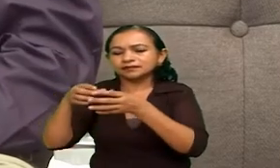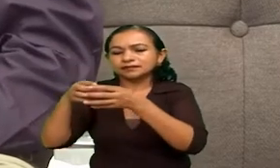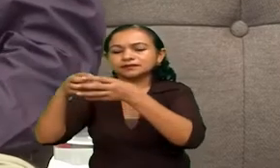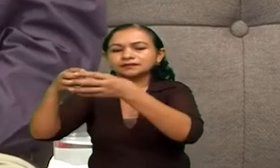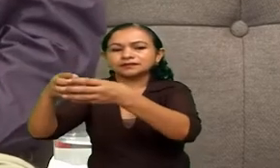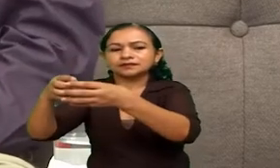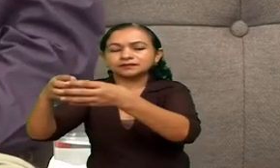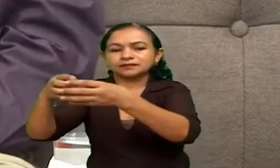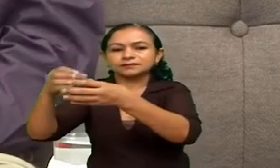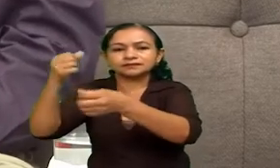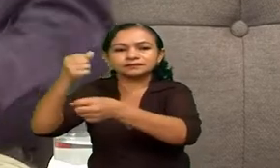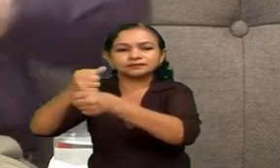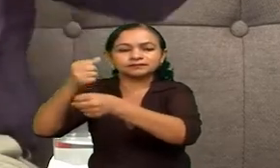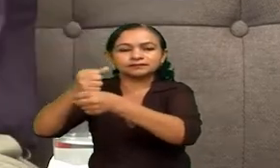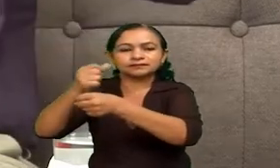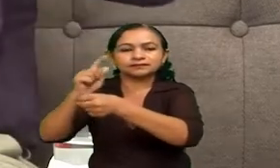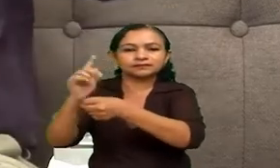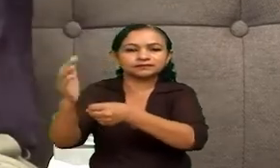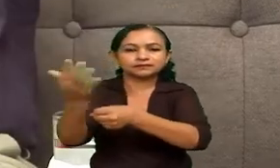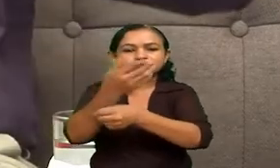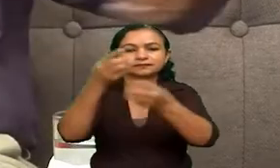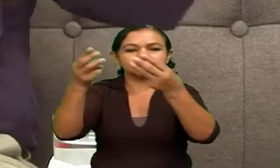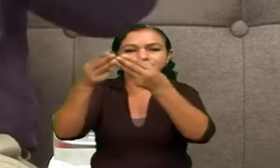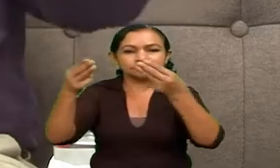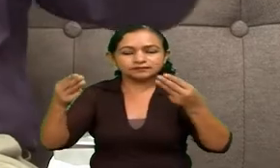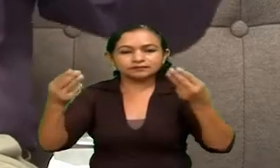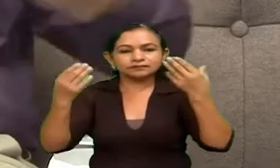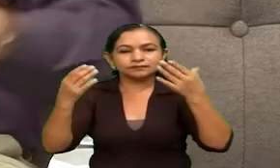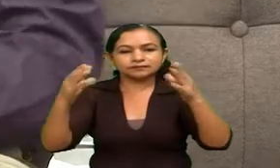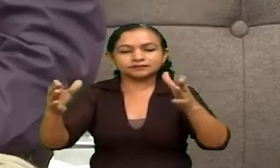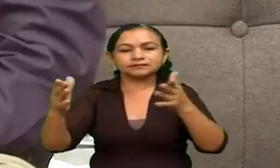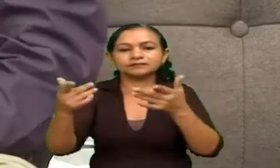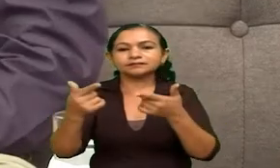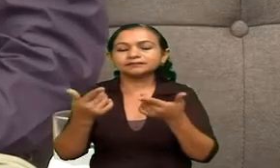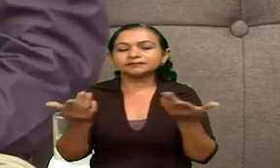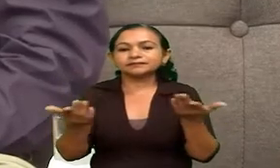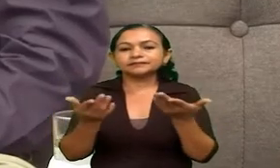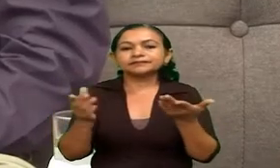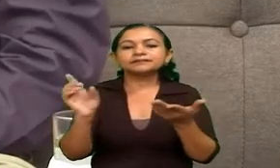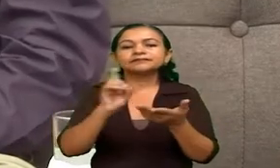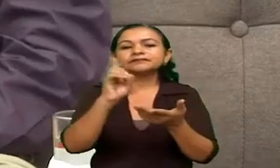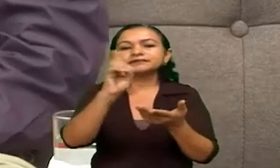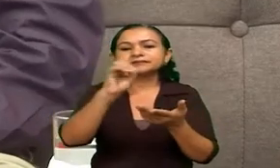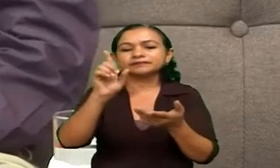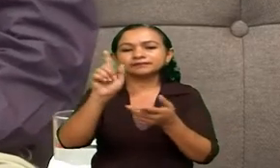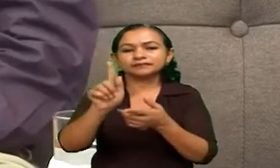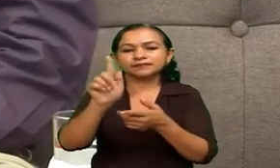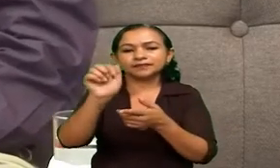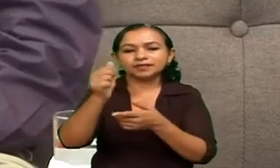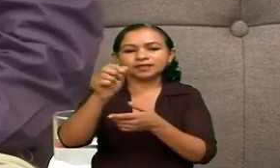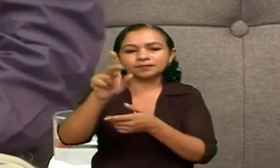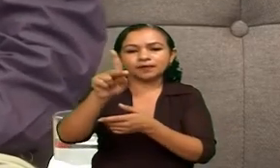el los equipos, los materiales, los paneles a Tabaponi.